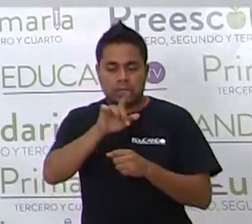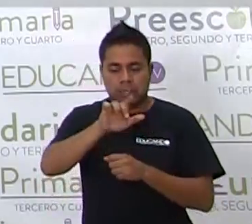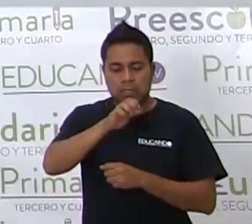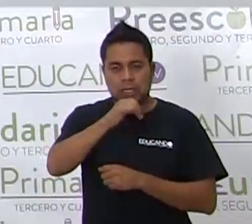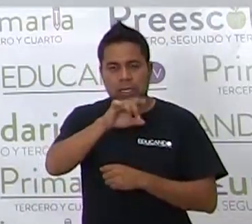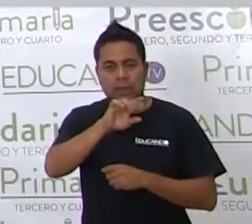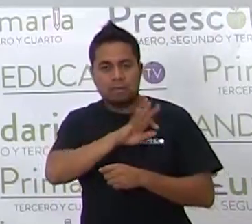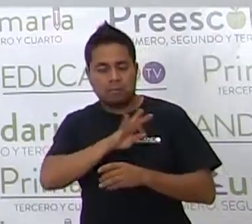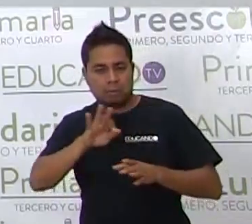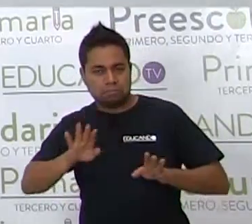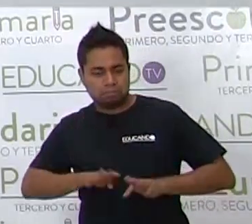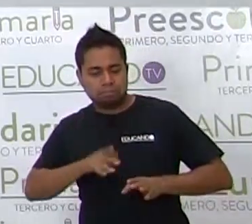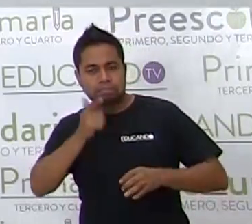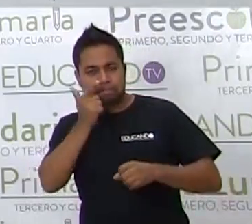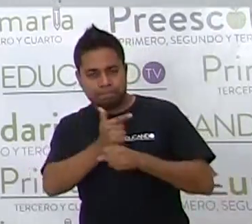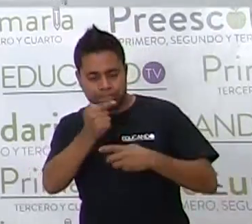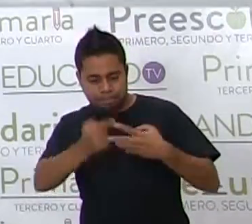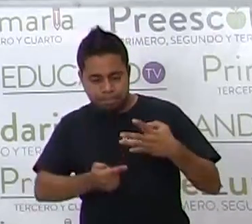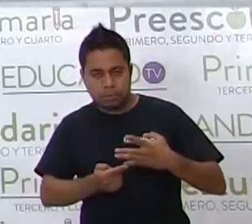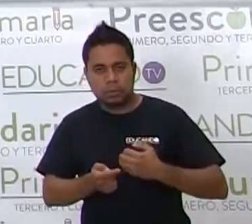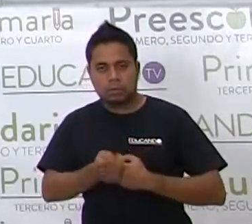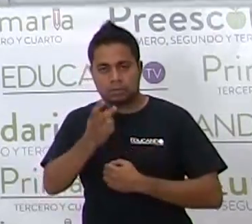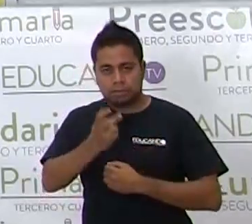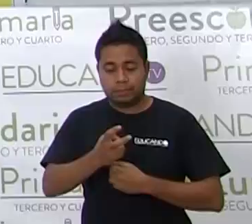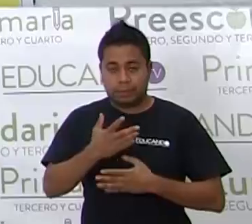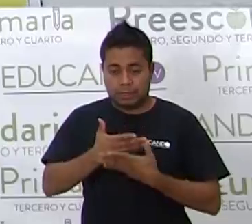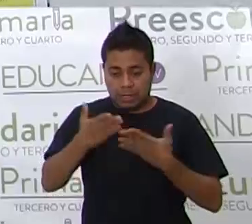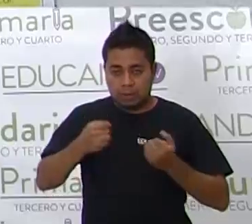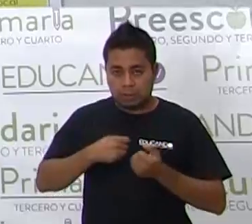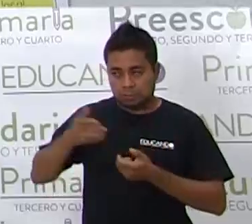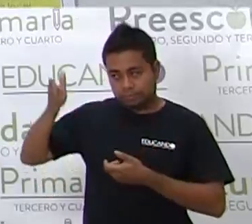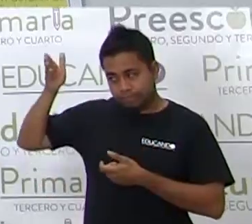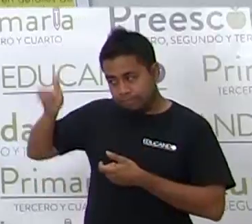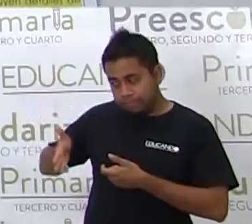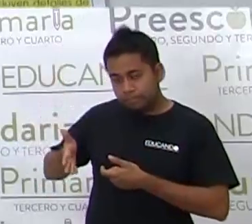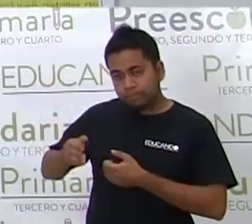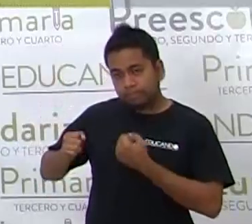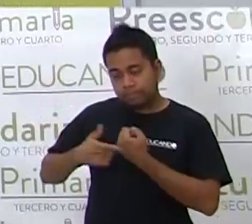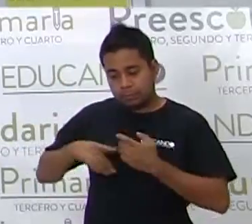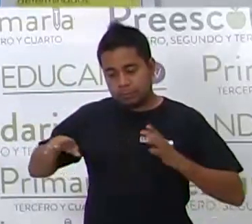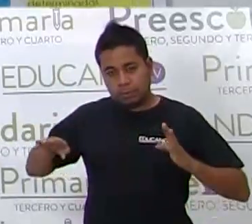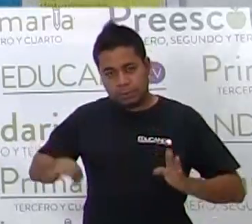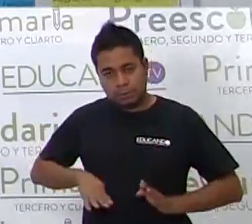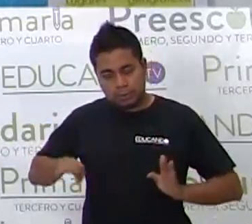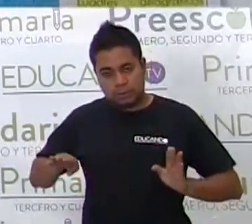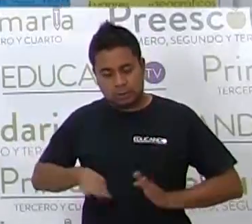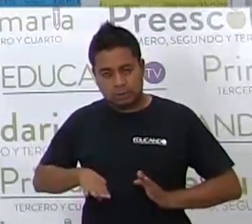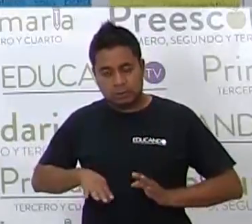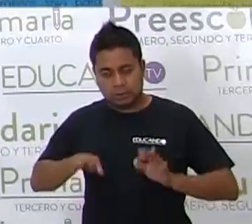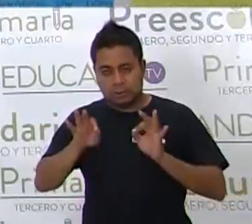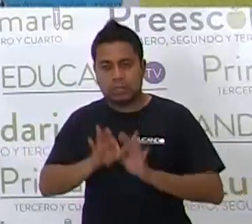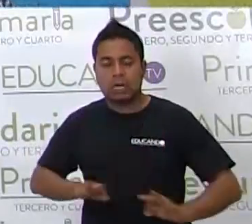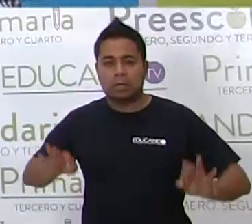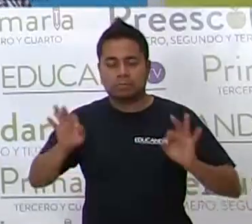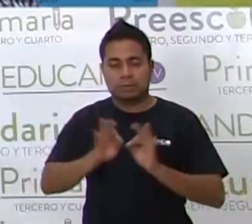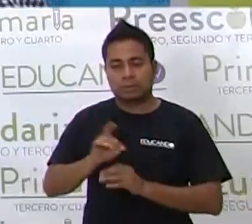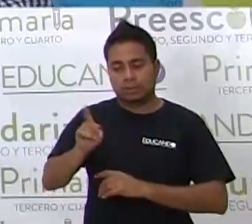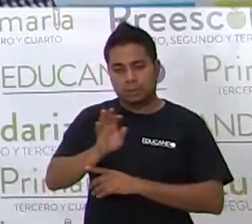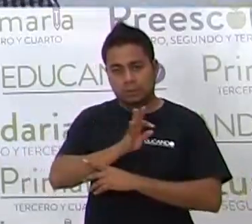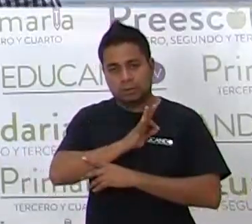leyendas. Para ello, te traigo de este lado algunas características importantes que te van a